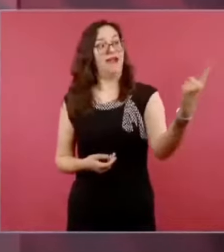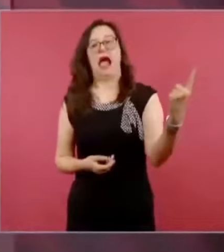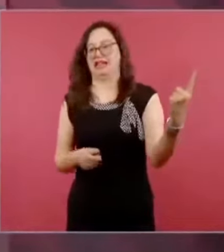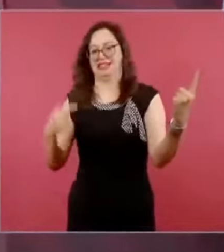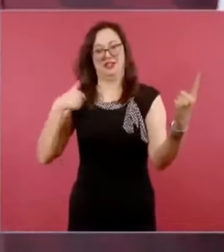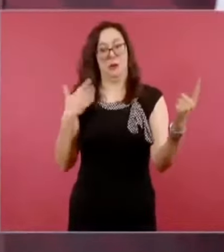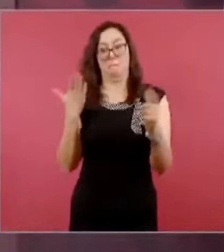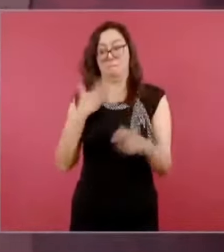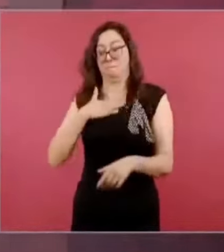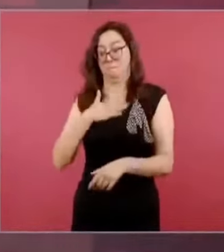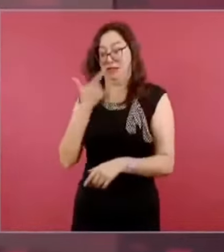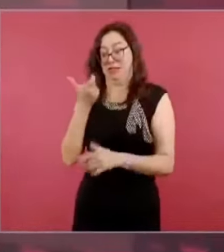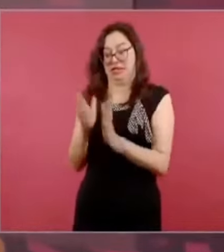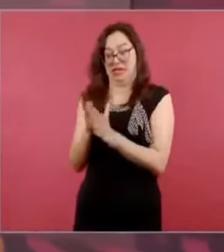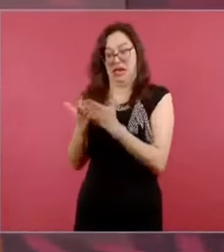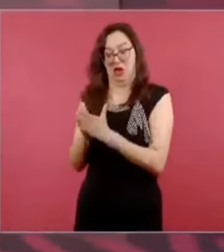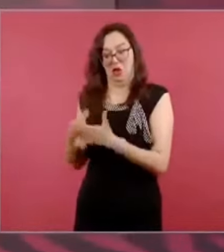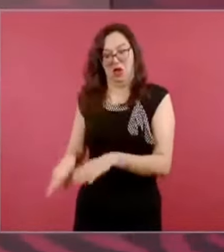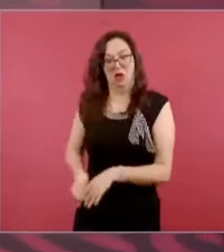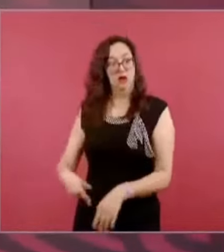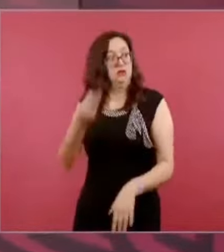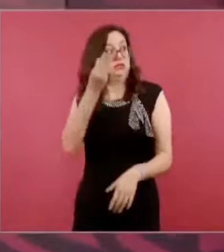y me puse así.